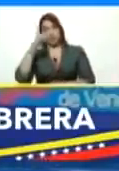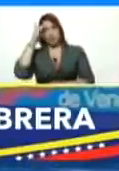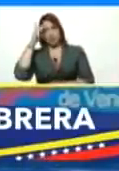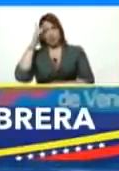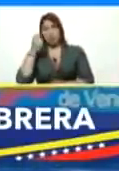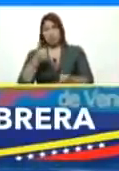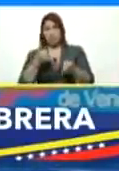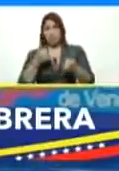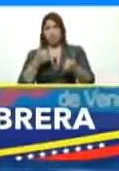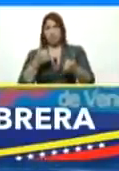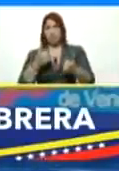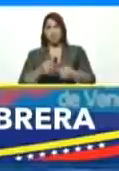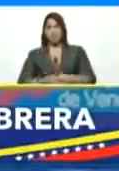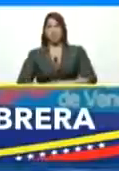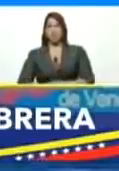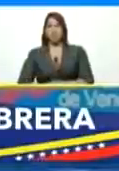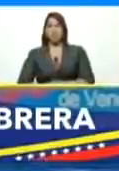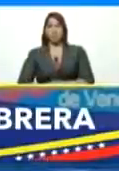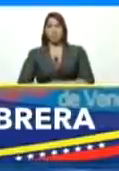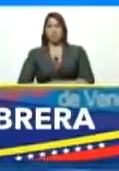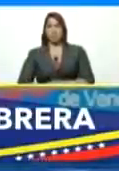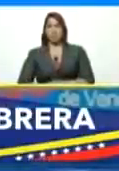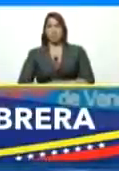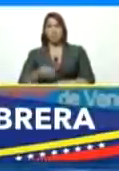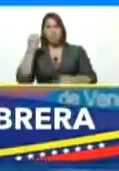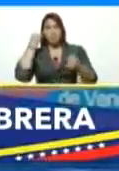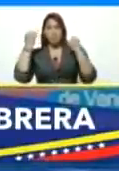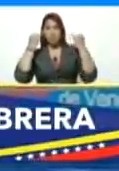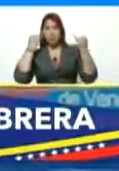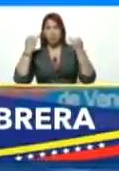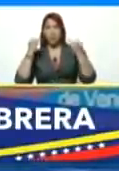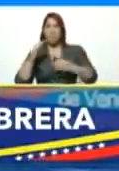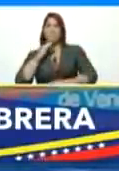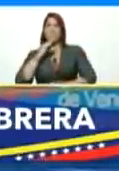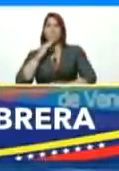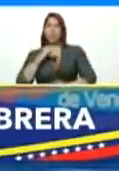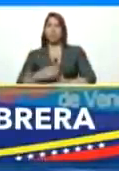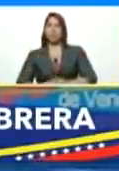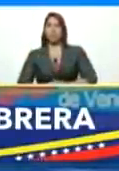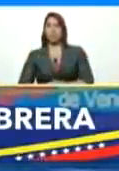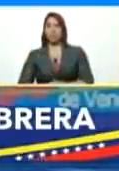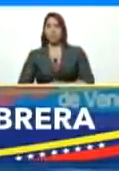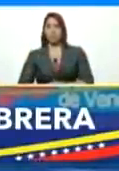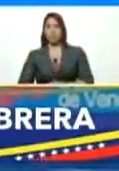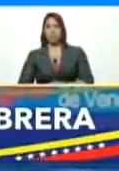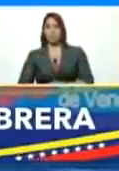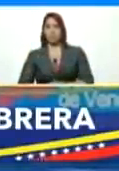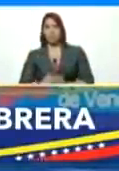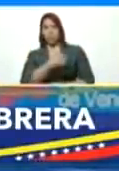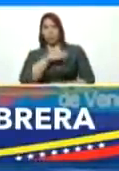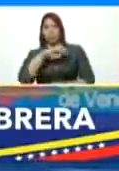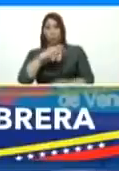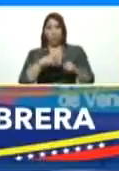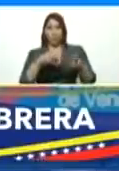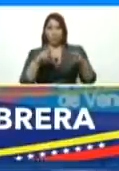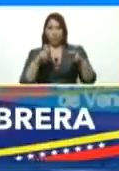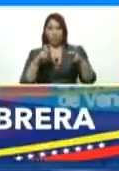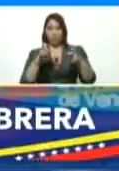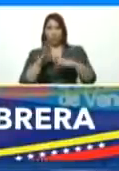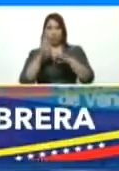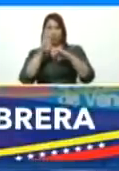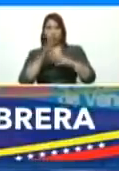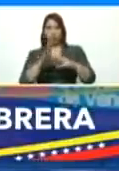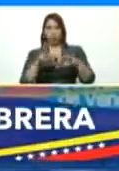bien la idea del fondo soberano para el salario